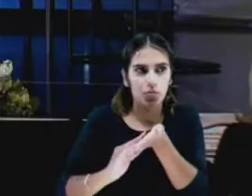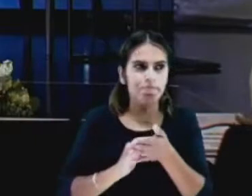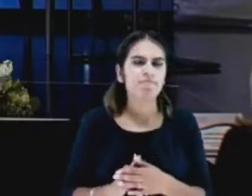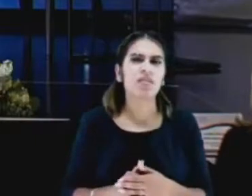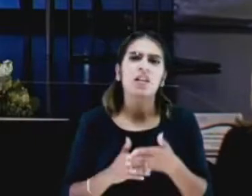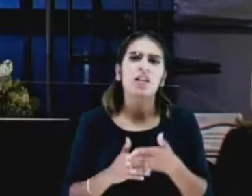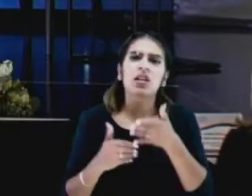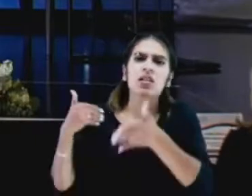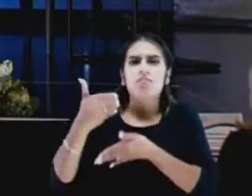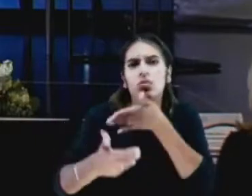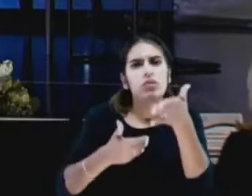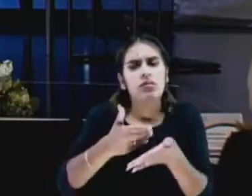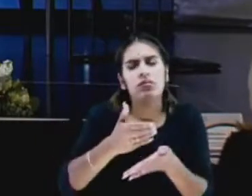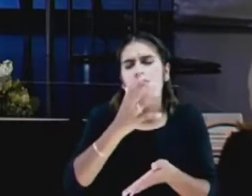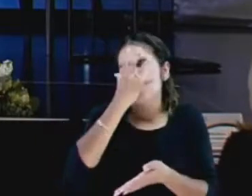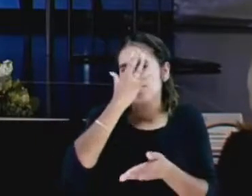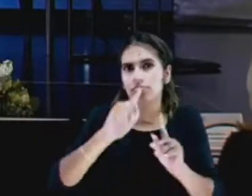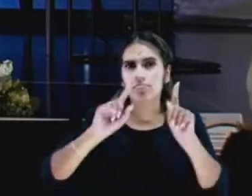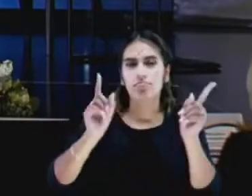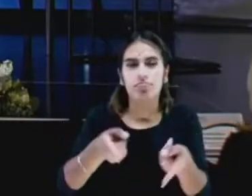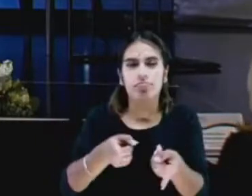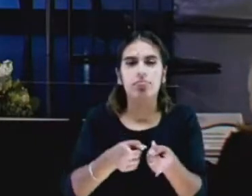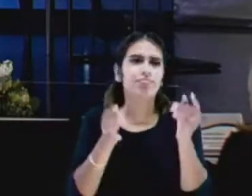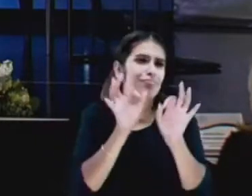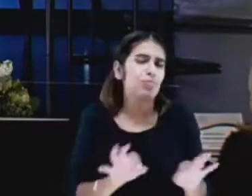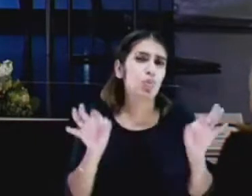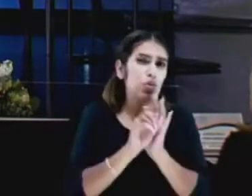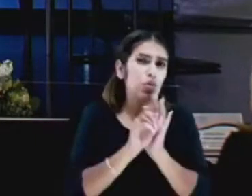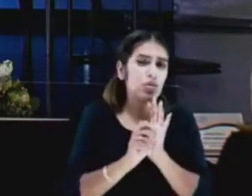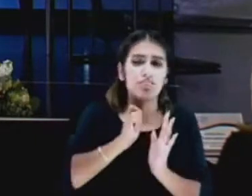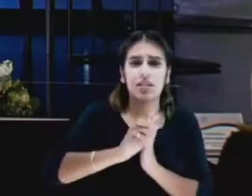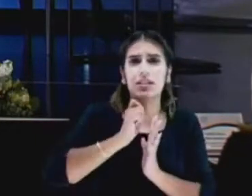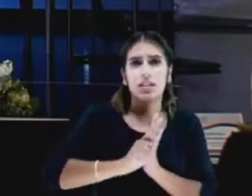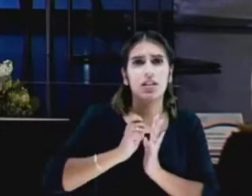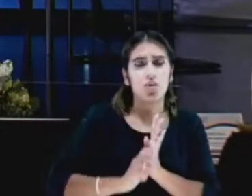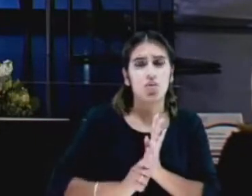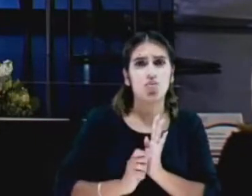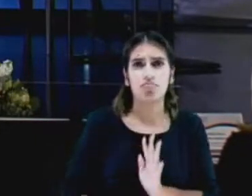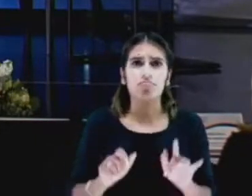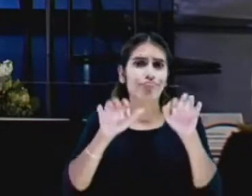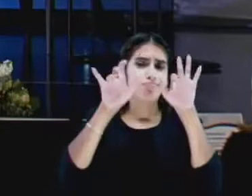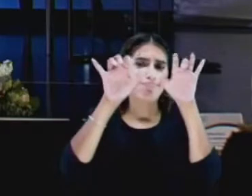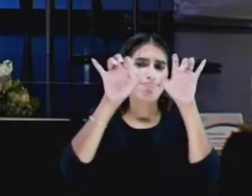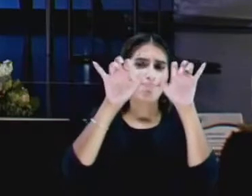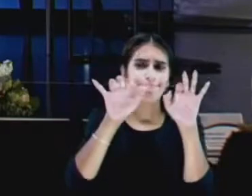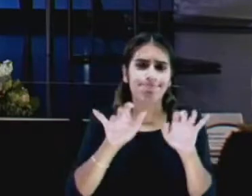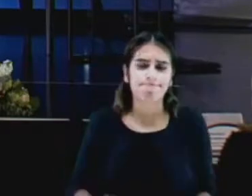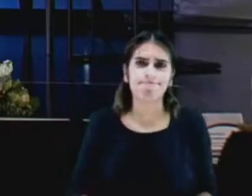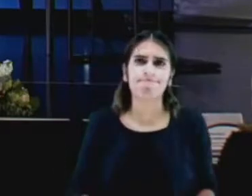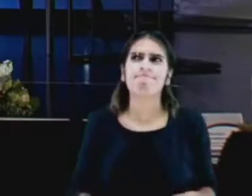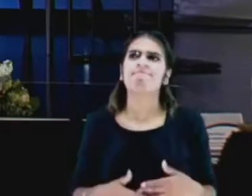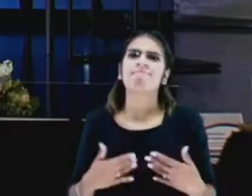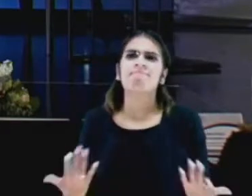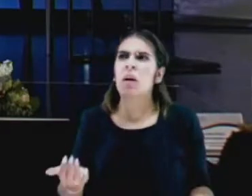exclusivamente el escrito que se empieza con un escrito que obviamente me dicen cuáles son los falsos hechos y asuntos de puro derecho de la